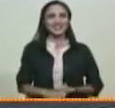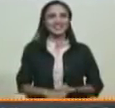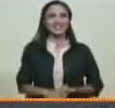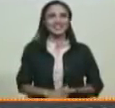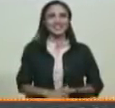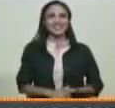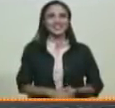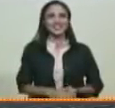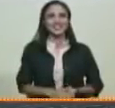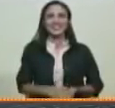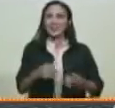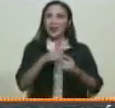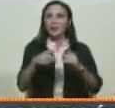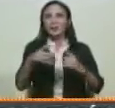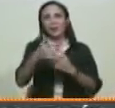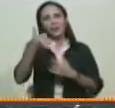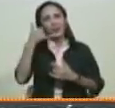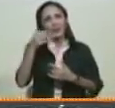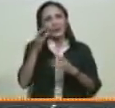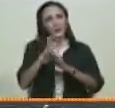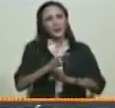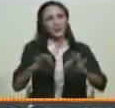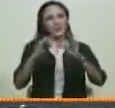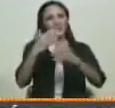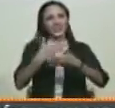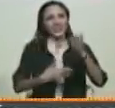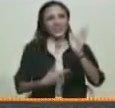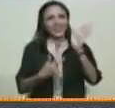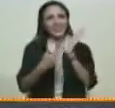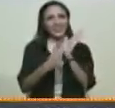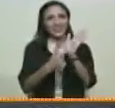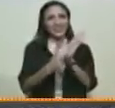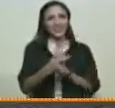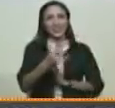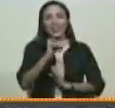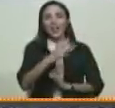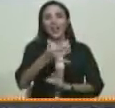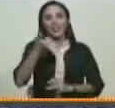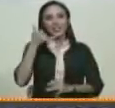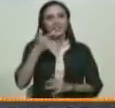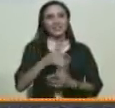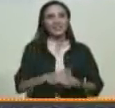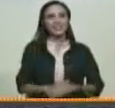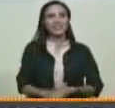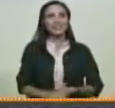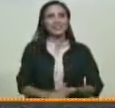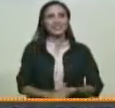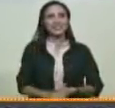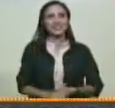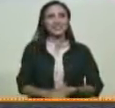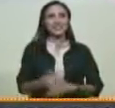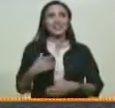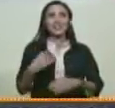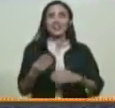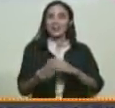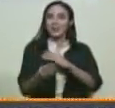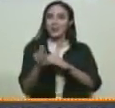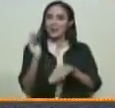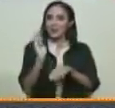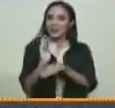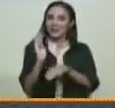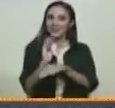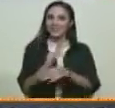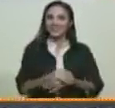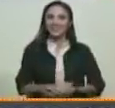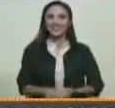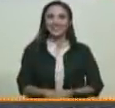Pero no pusiste el teléfono. Aquí está el teléfono. Bueno, con mucho cuidado, no me vayas a pegar